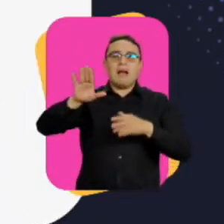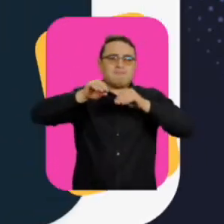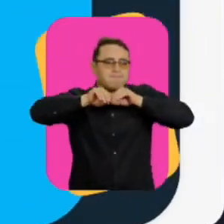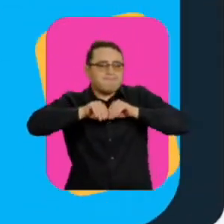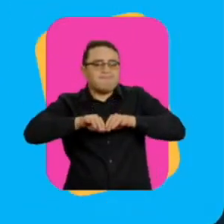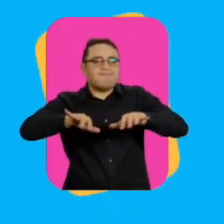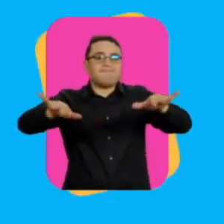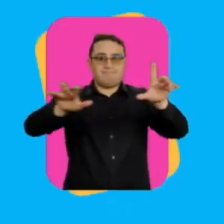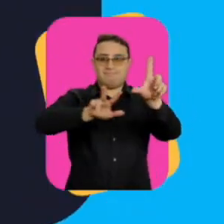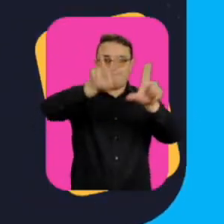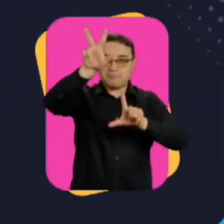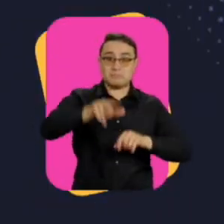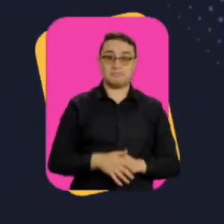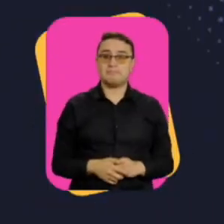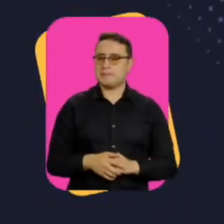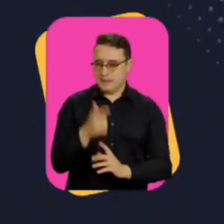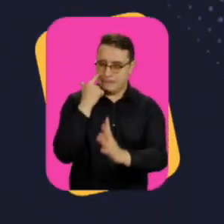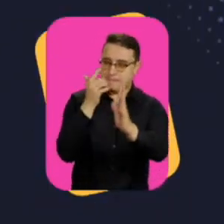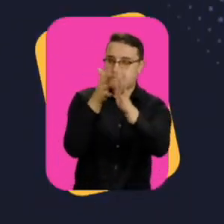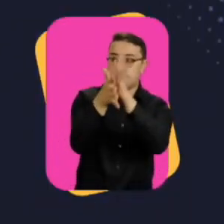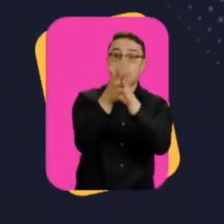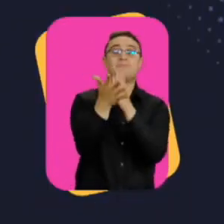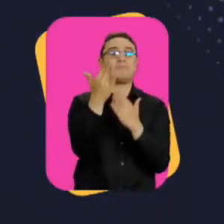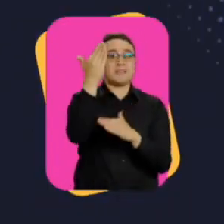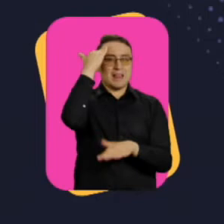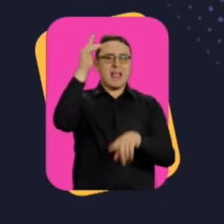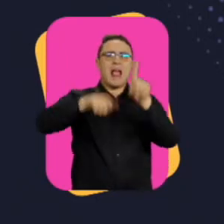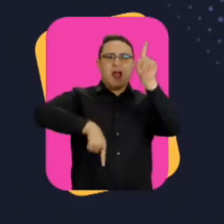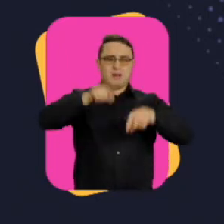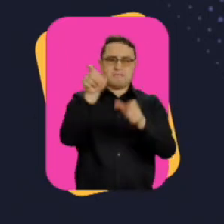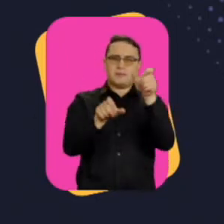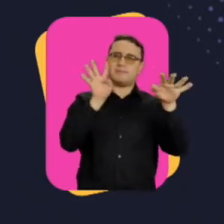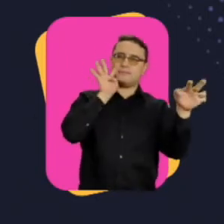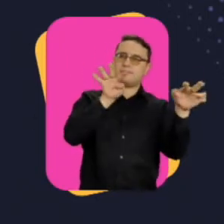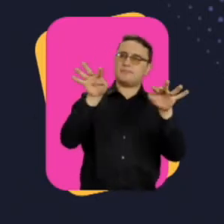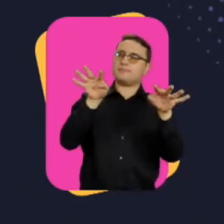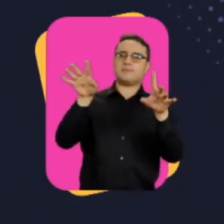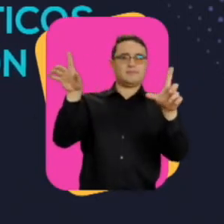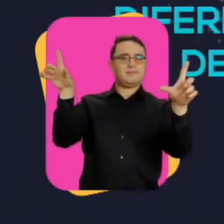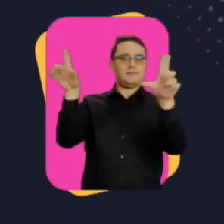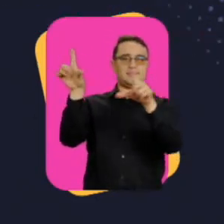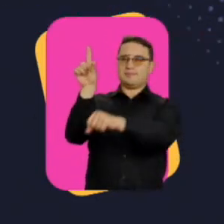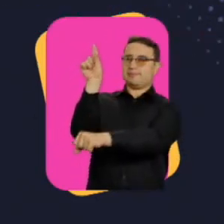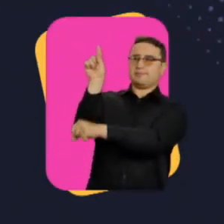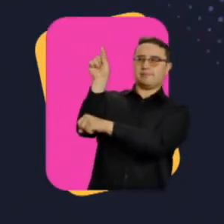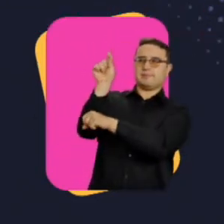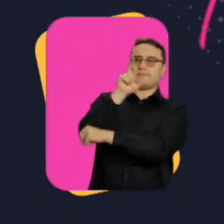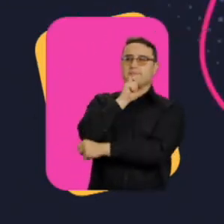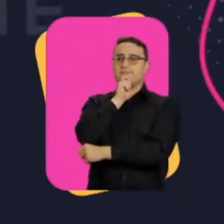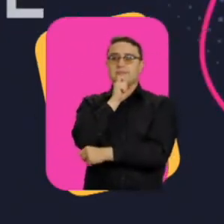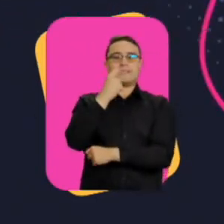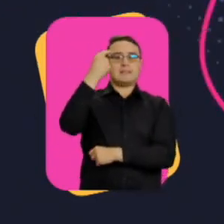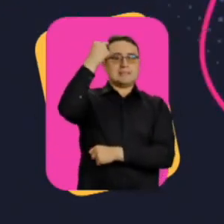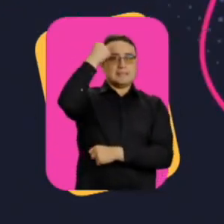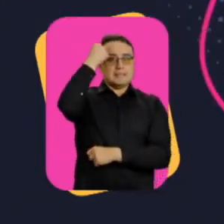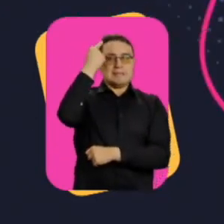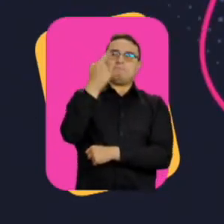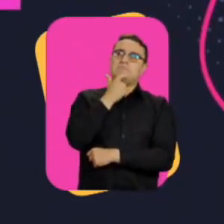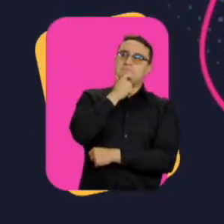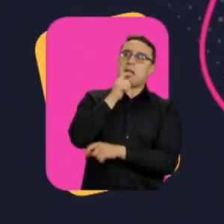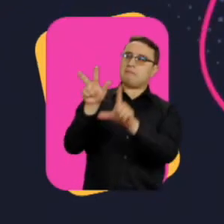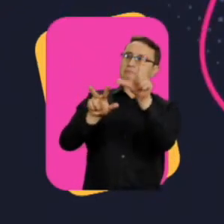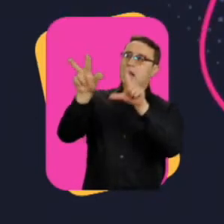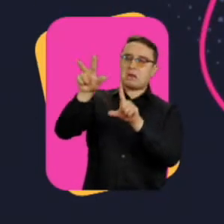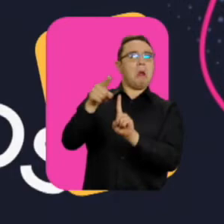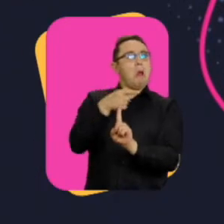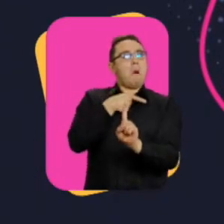canal. En ese sentido, diferentes críticos de televisión en medios reconocidos se refirieron positivamente